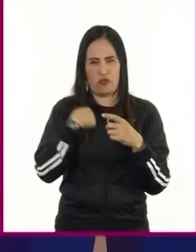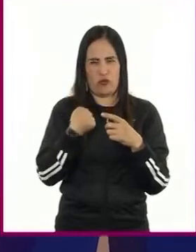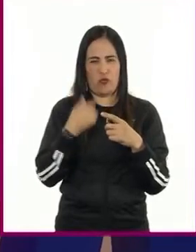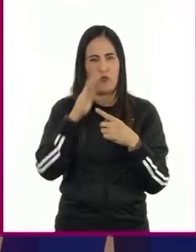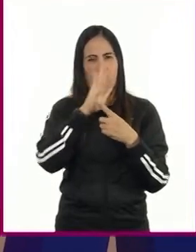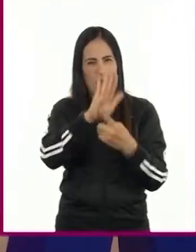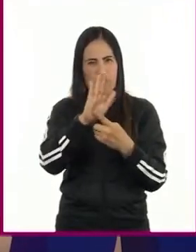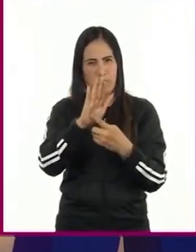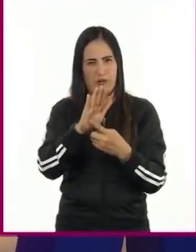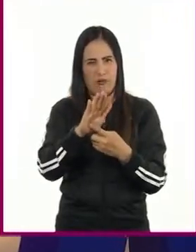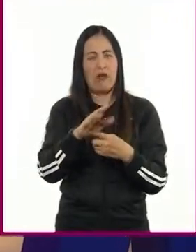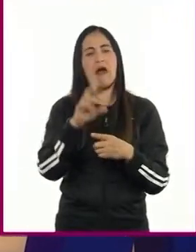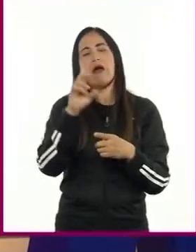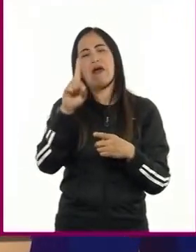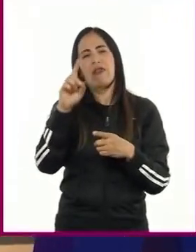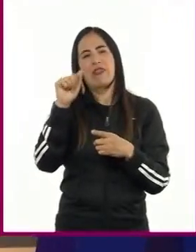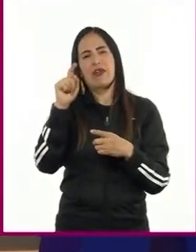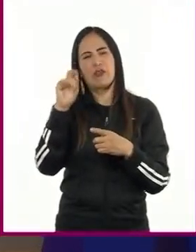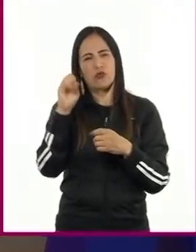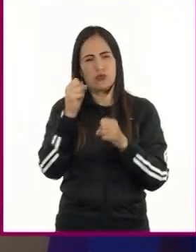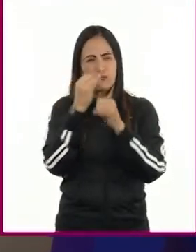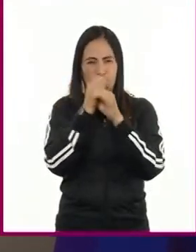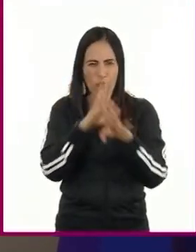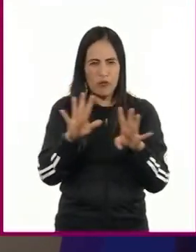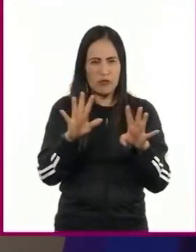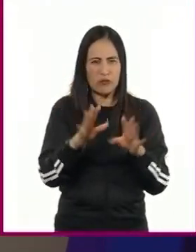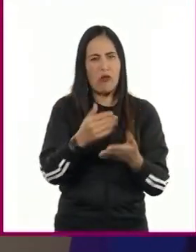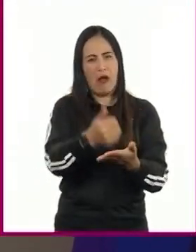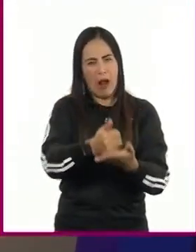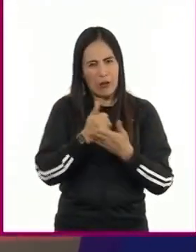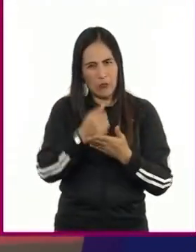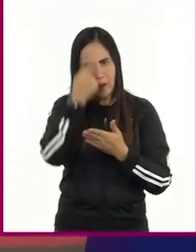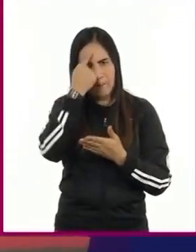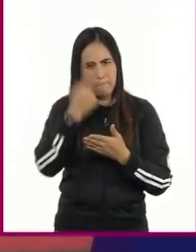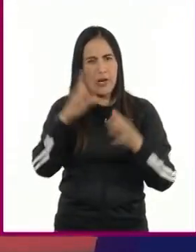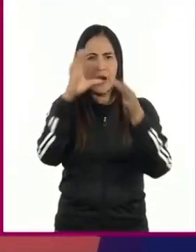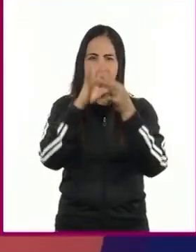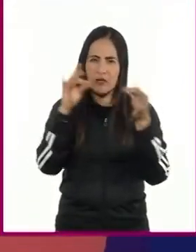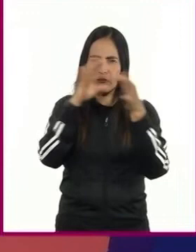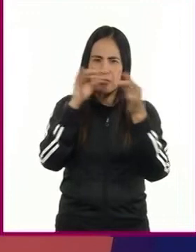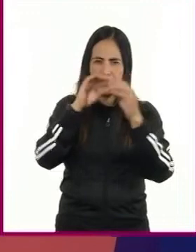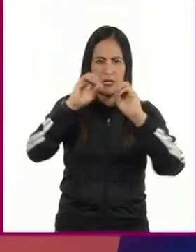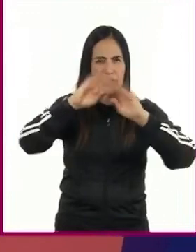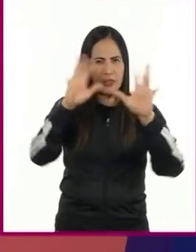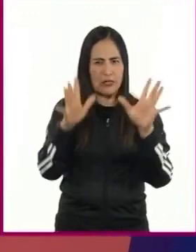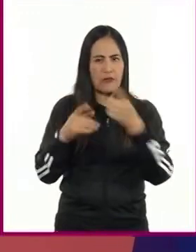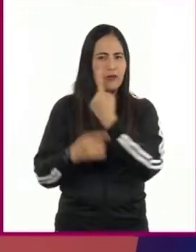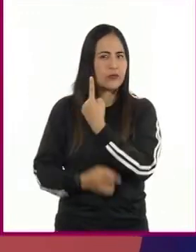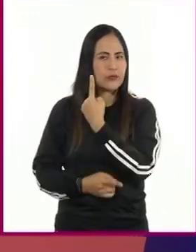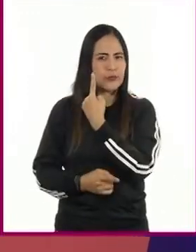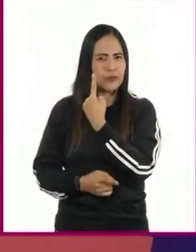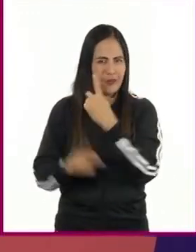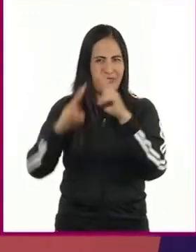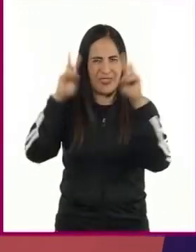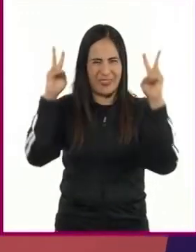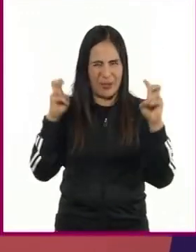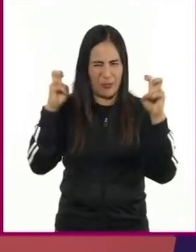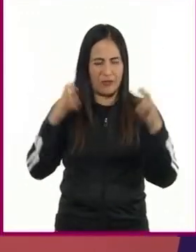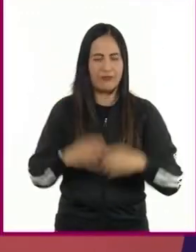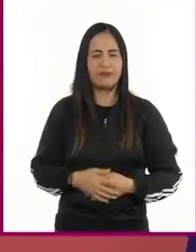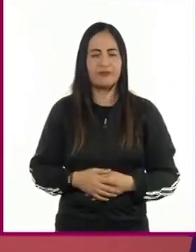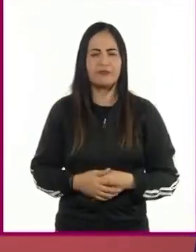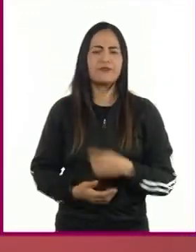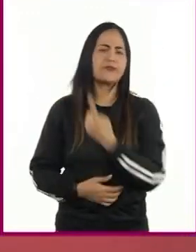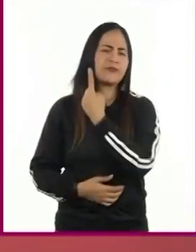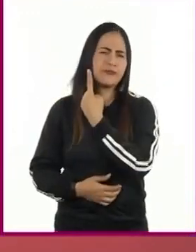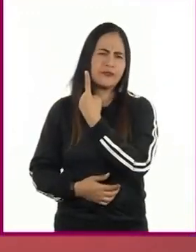seleccionaremos los datos que nos serán de utilidad para organizar una exposición. El tema es la diversidad cultural. Les pregunto, ¿qué